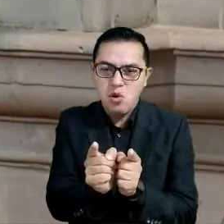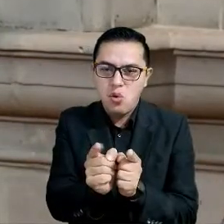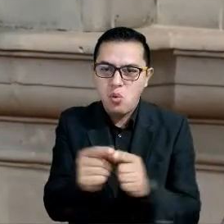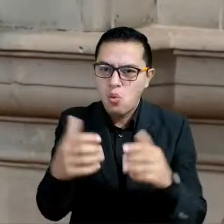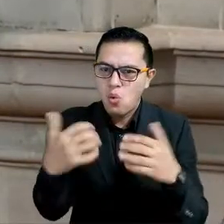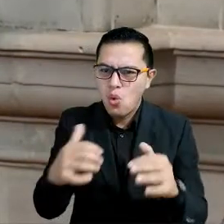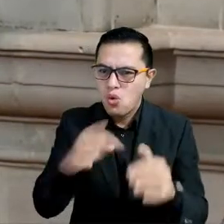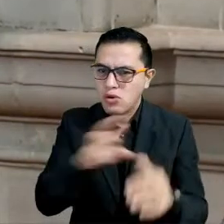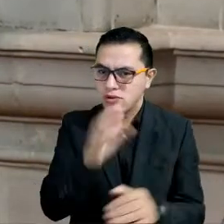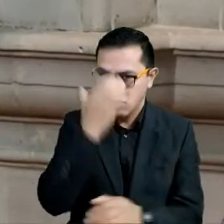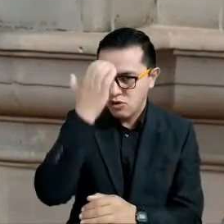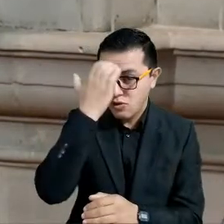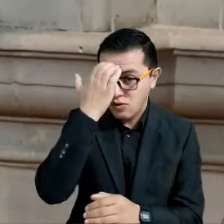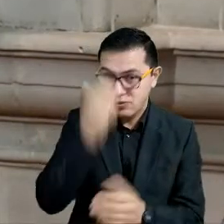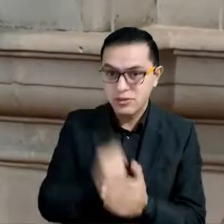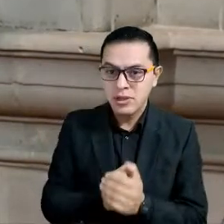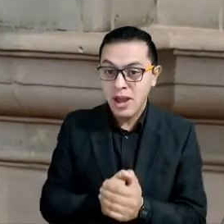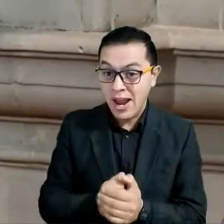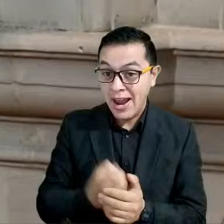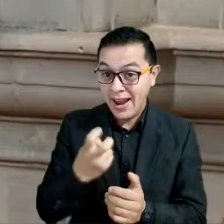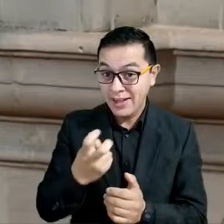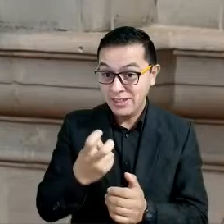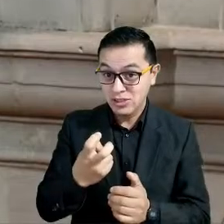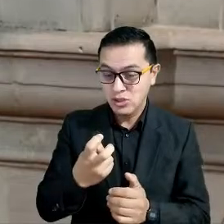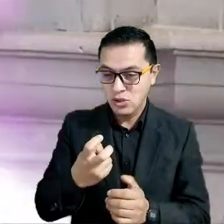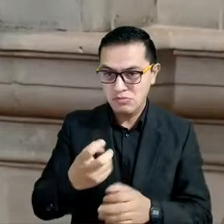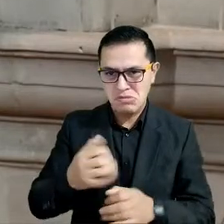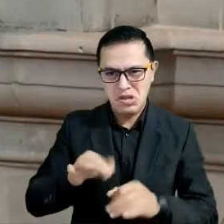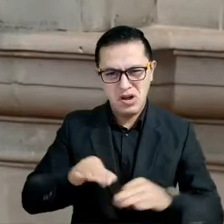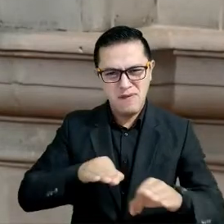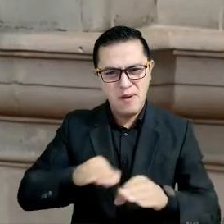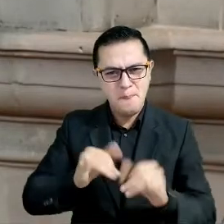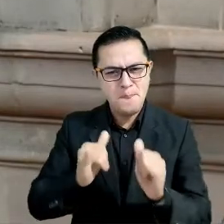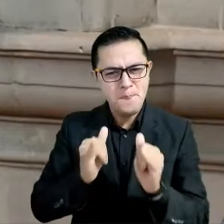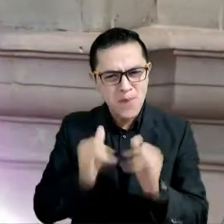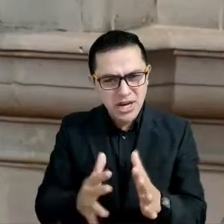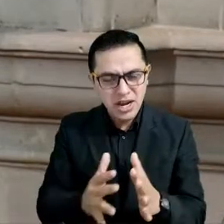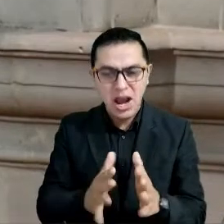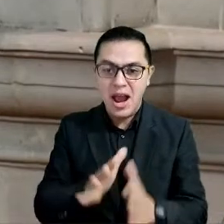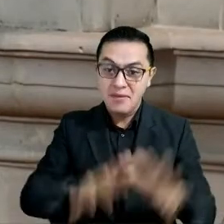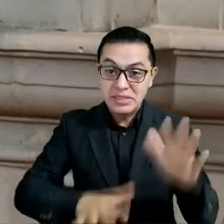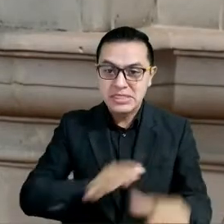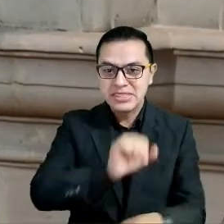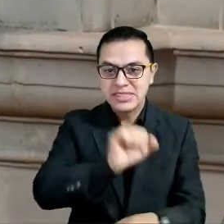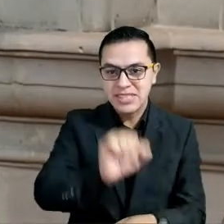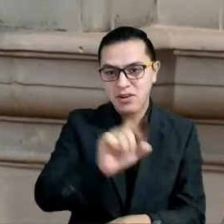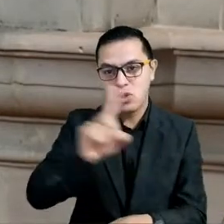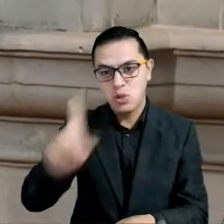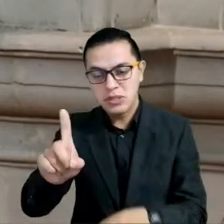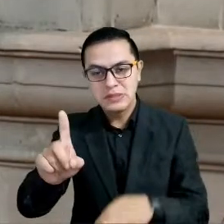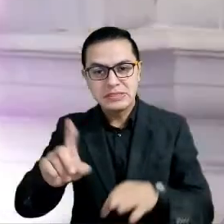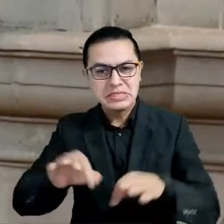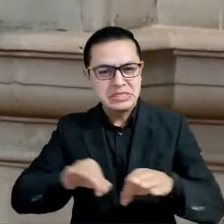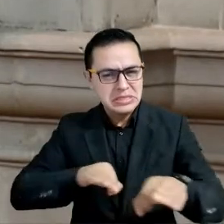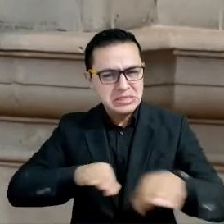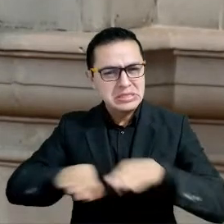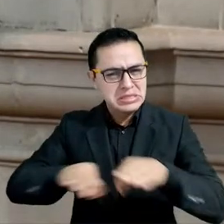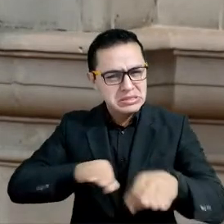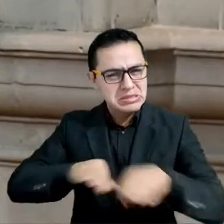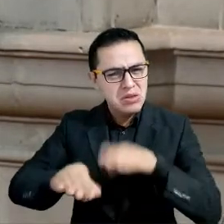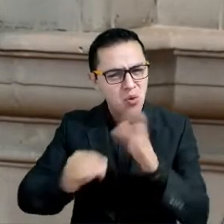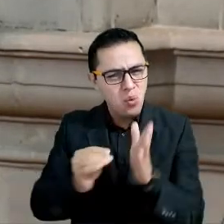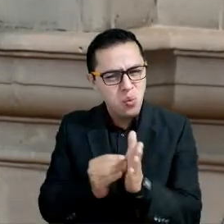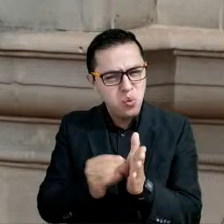ellas implicaba un trabajo fuerte entre sábado y domingo, y hubo esa posibilidad,